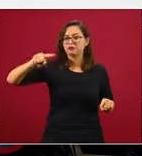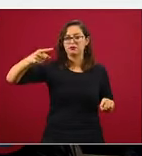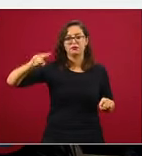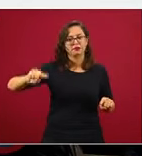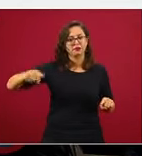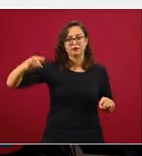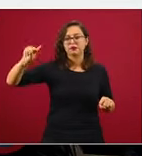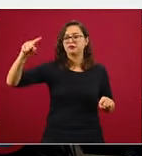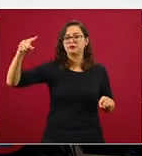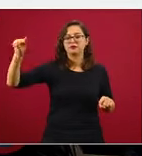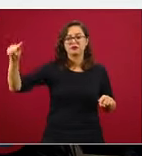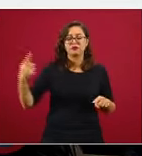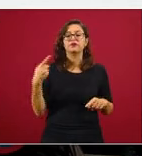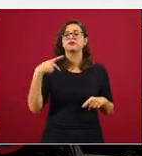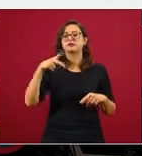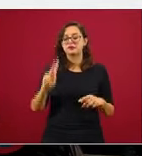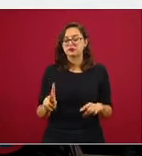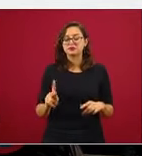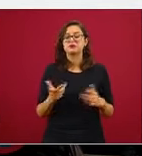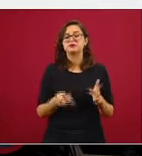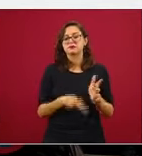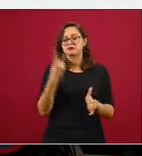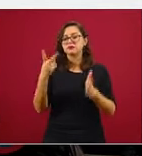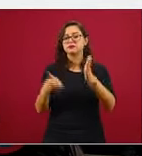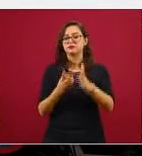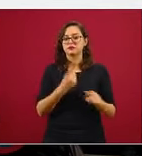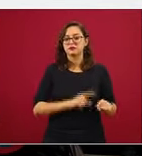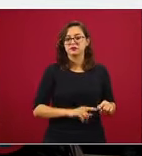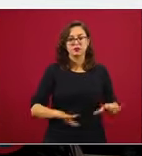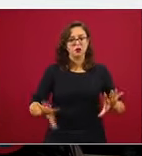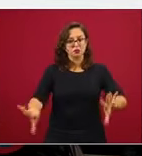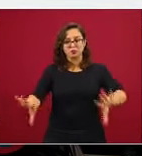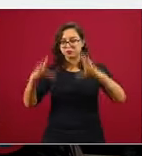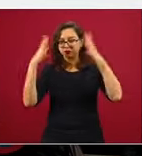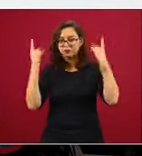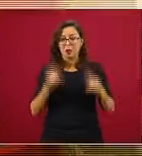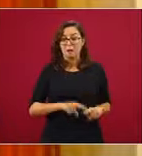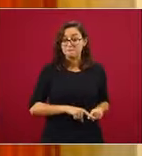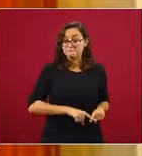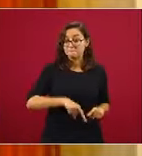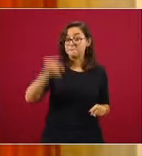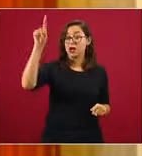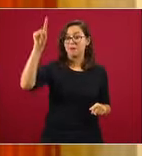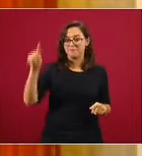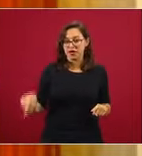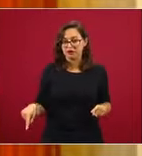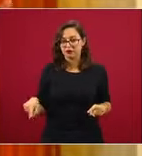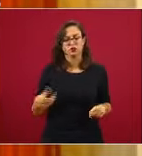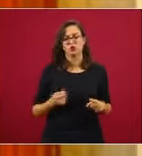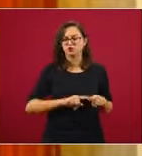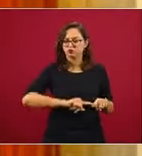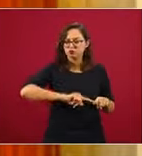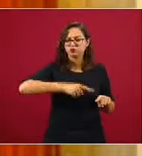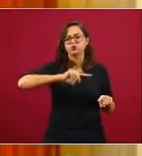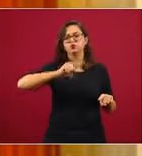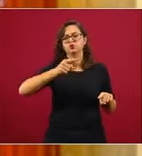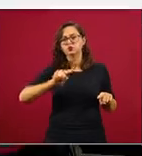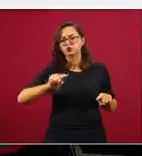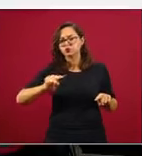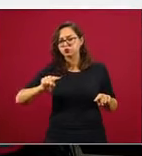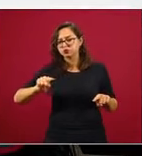sin embargo, con la presencia de mesetas importantes y no una aceleración tan aguda como la hemos visto en los